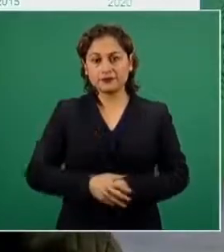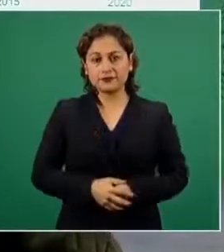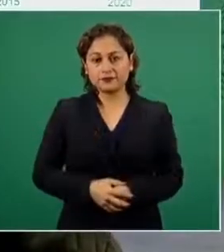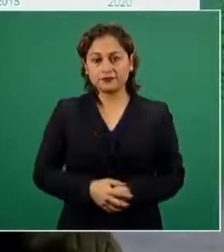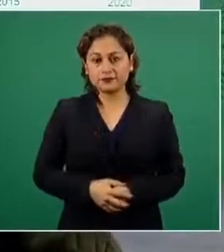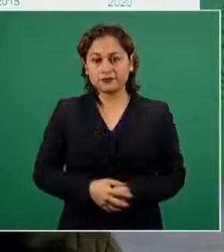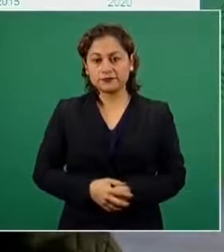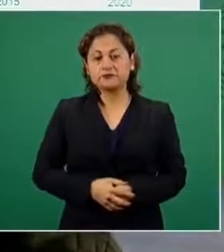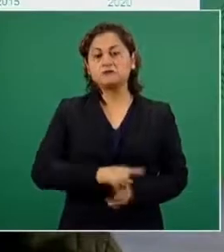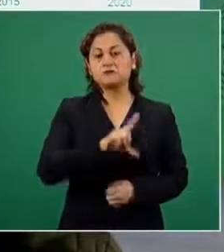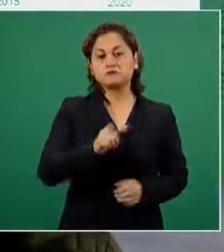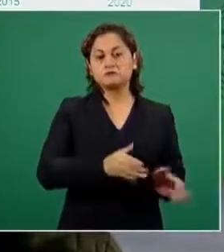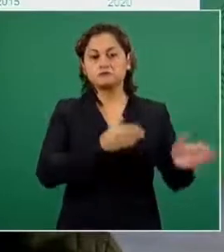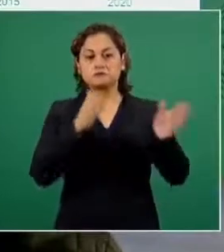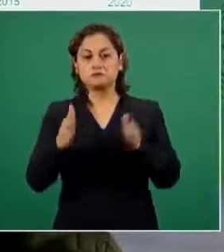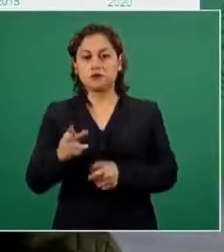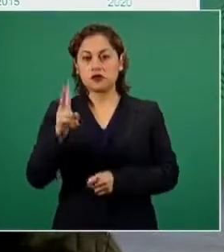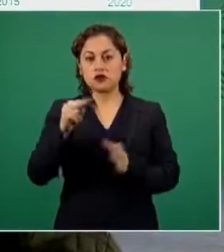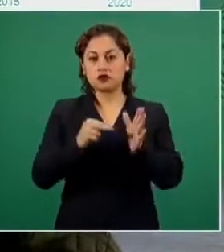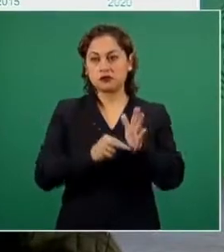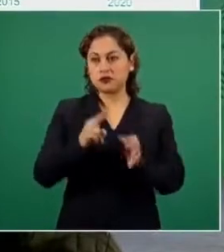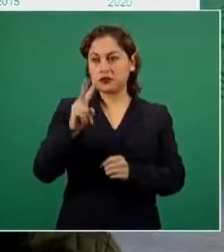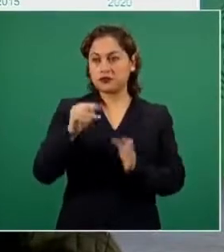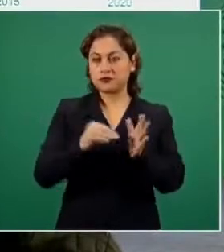de 2000 a 2005,